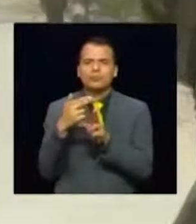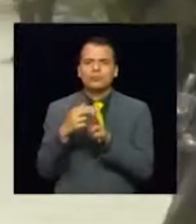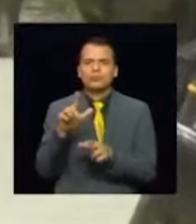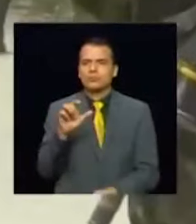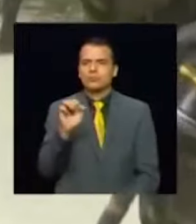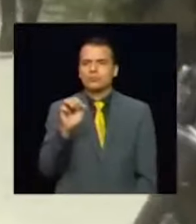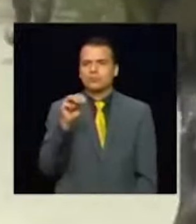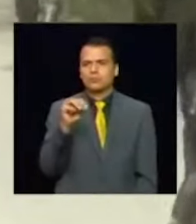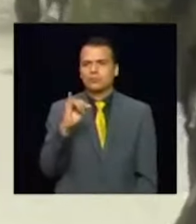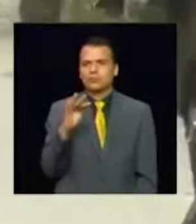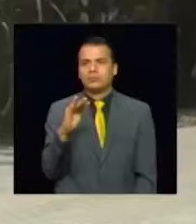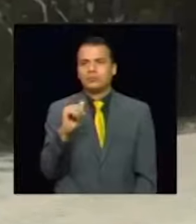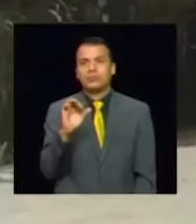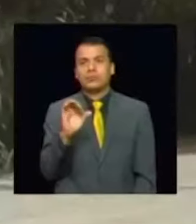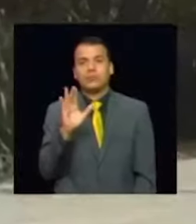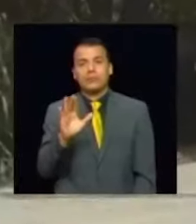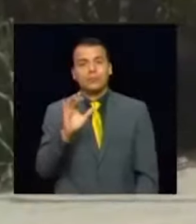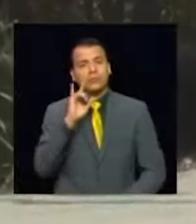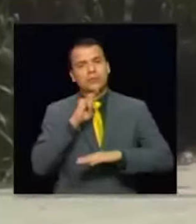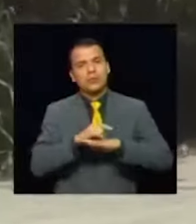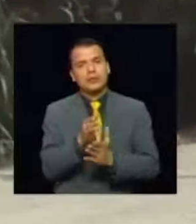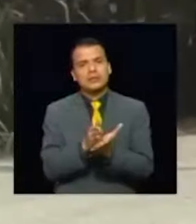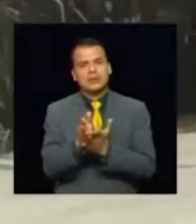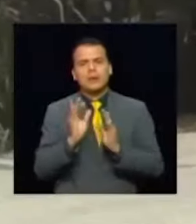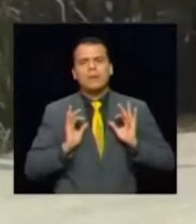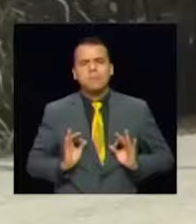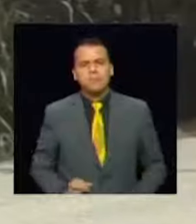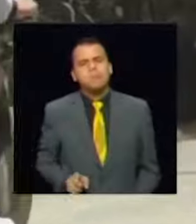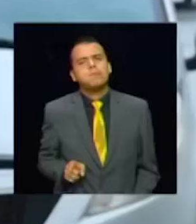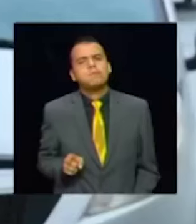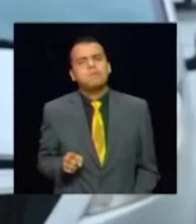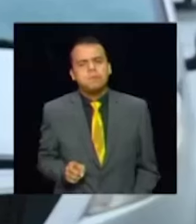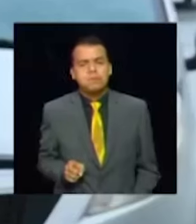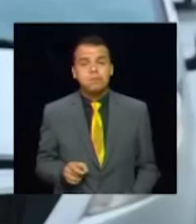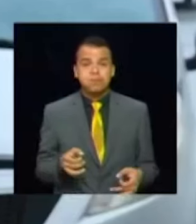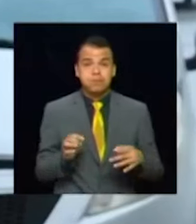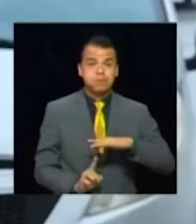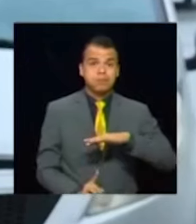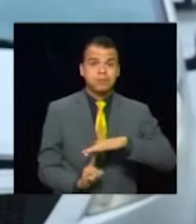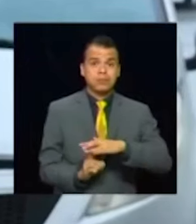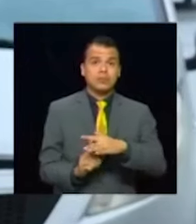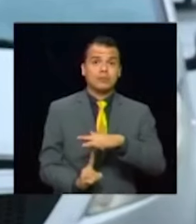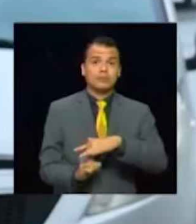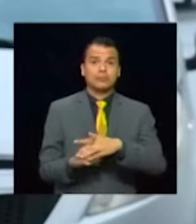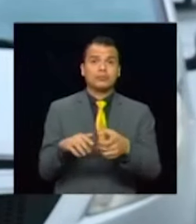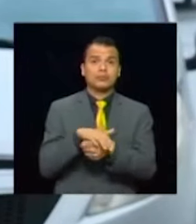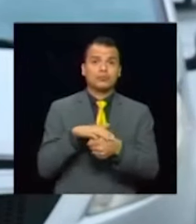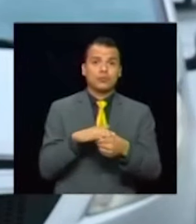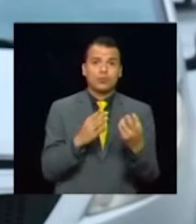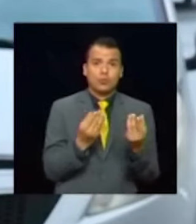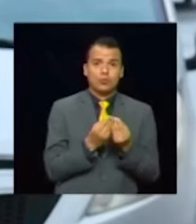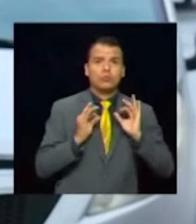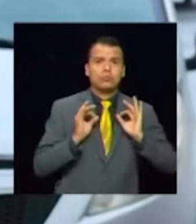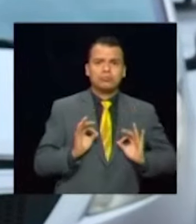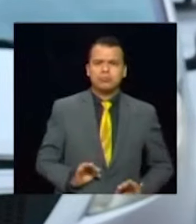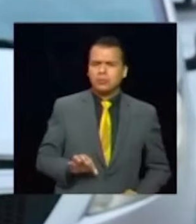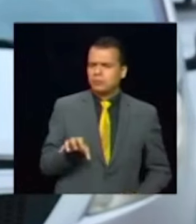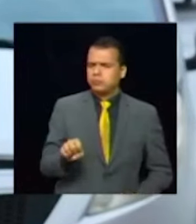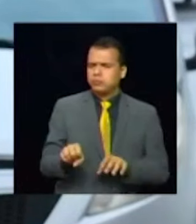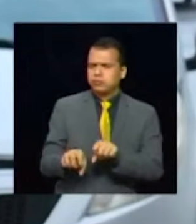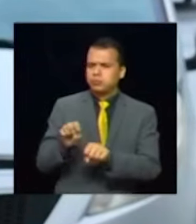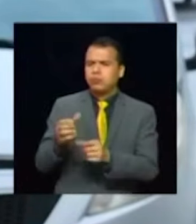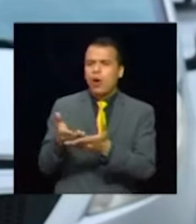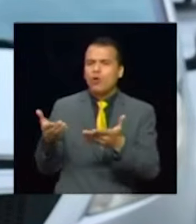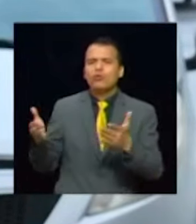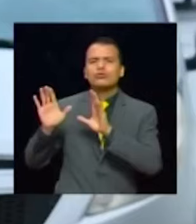El ejército permanece en la zona de las confrontaciones. Durante el incidente, las tropas incautaron una gran cantidad de material de